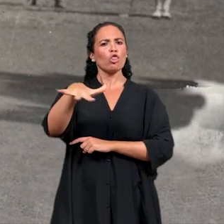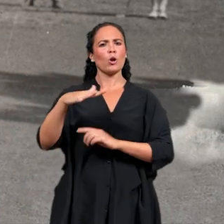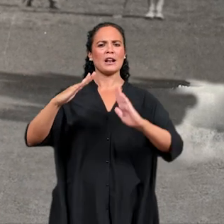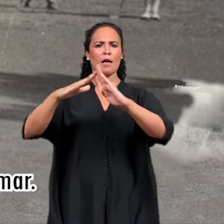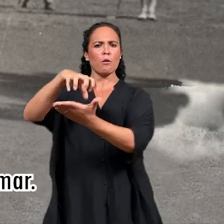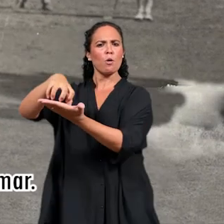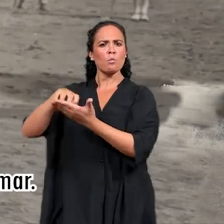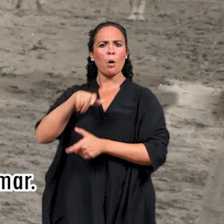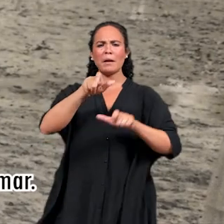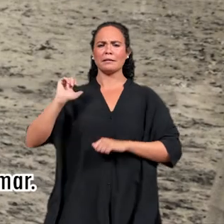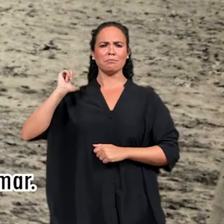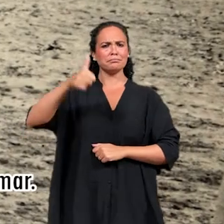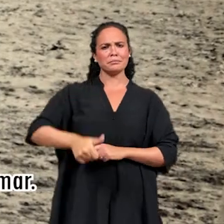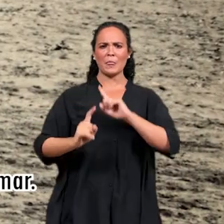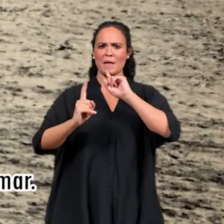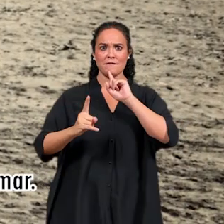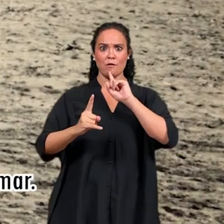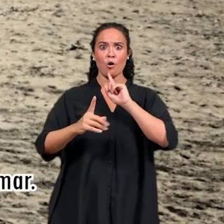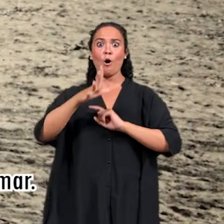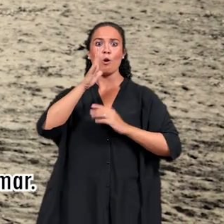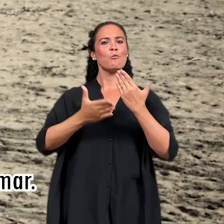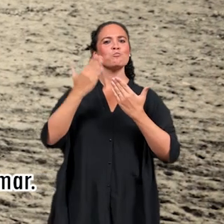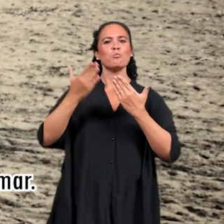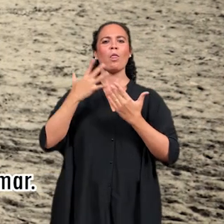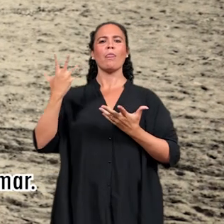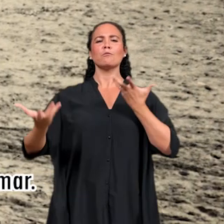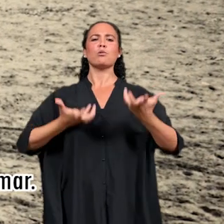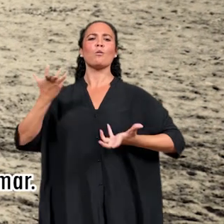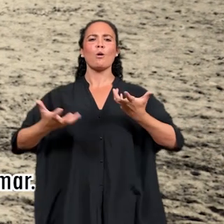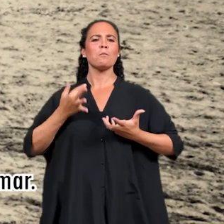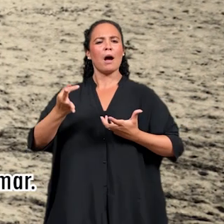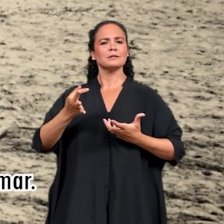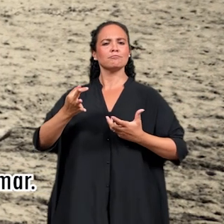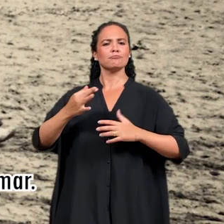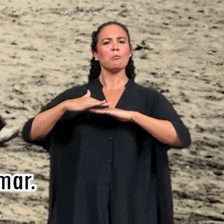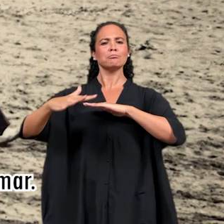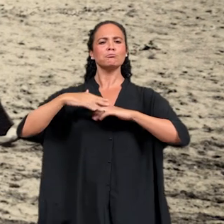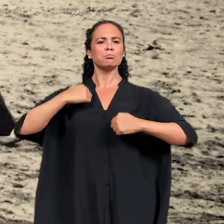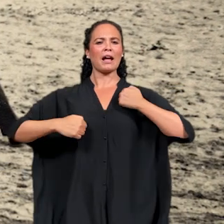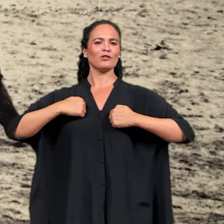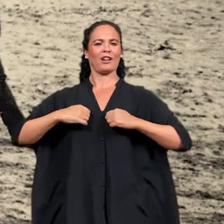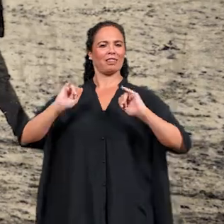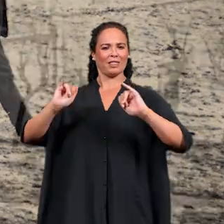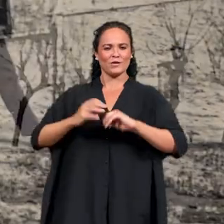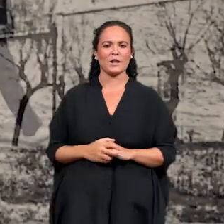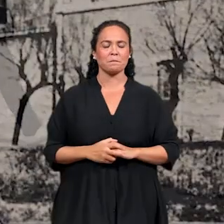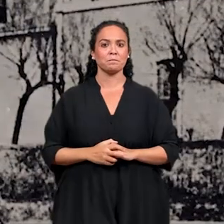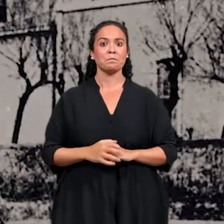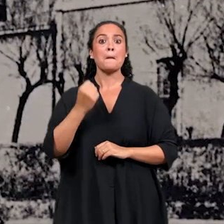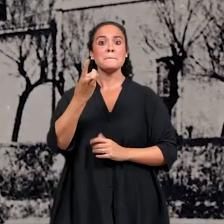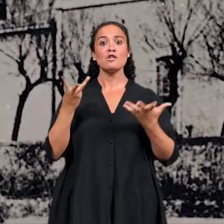residencia de las élites bilbaínas, imbuidas por la moda de disfrutar de balnearios y de baños de mar. Así surgió,